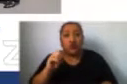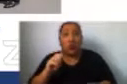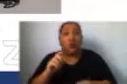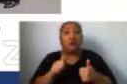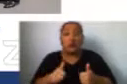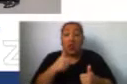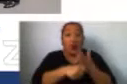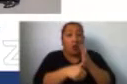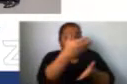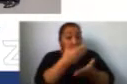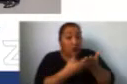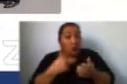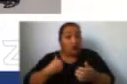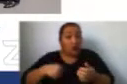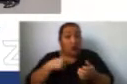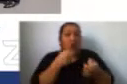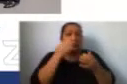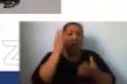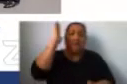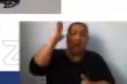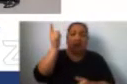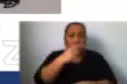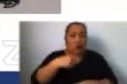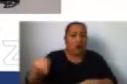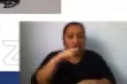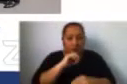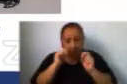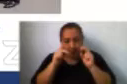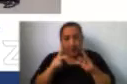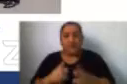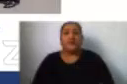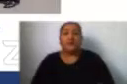ordenanza municipal. Otro de los factores